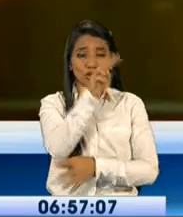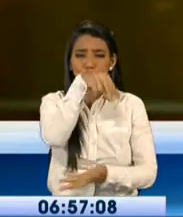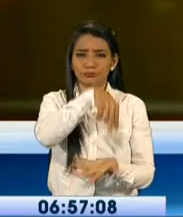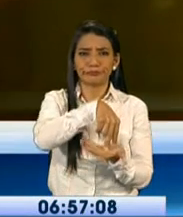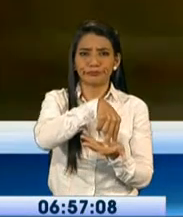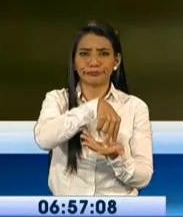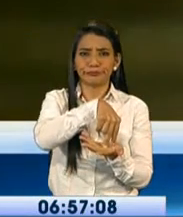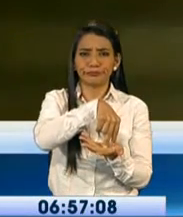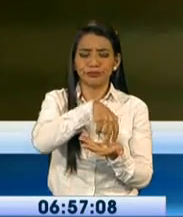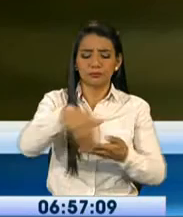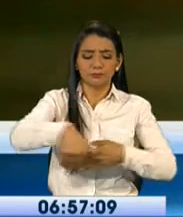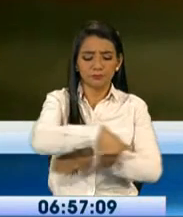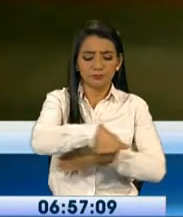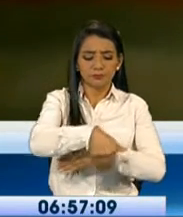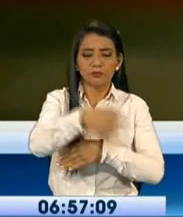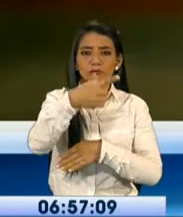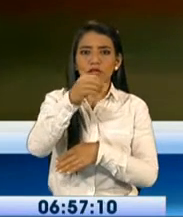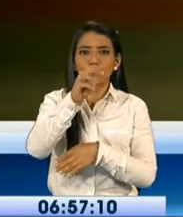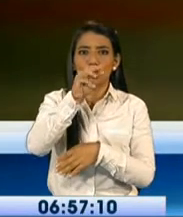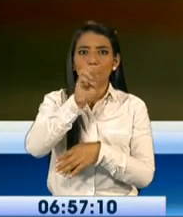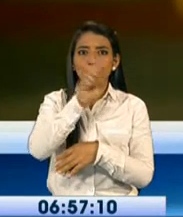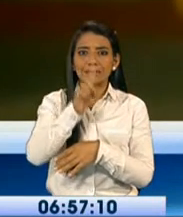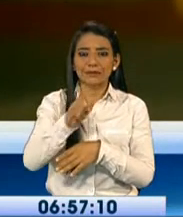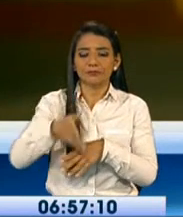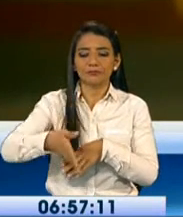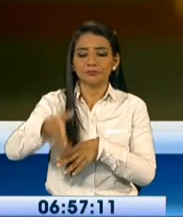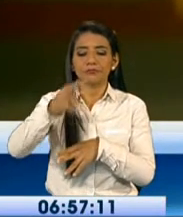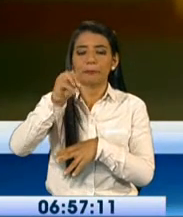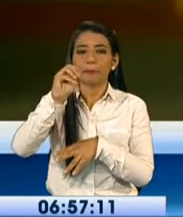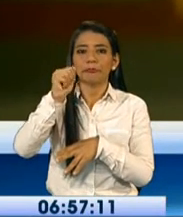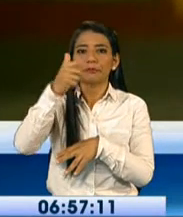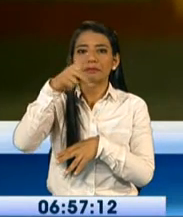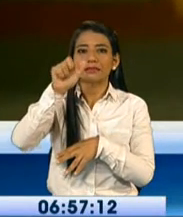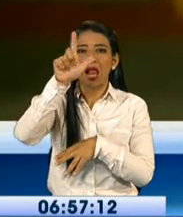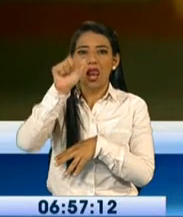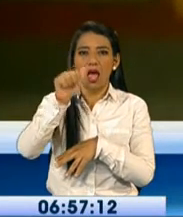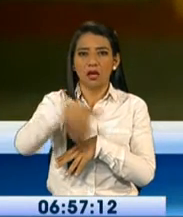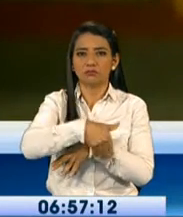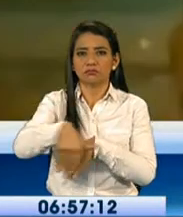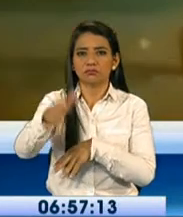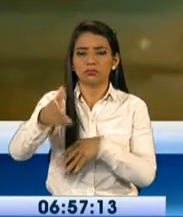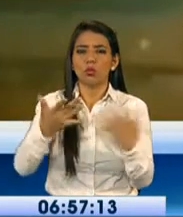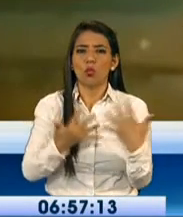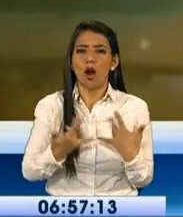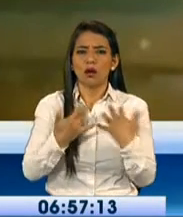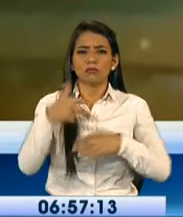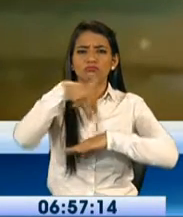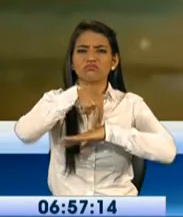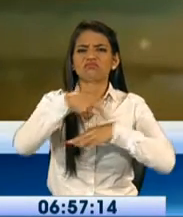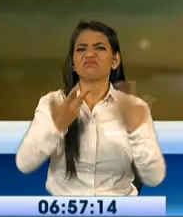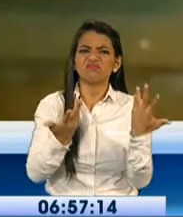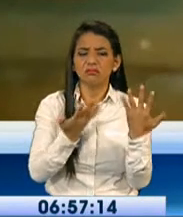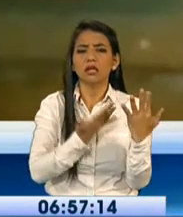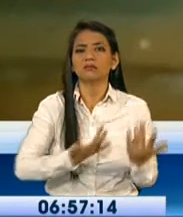situación en las calles Pedro Pablo Gómez y la Avenida Machala, esperando, esperando.